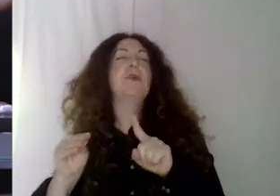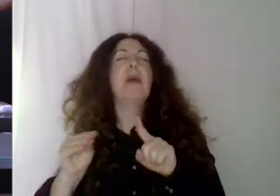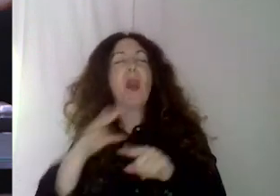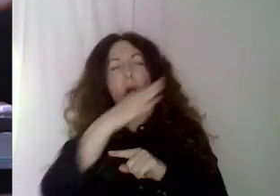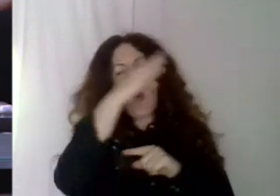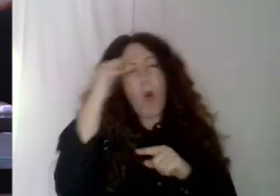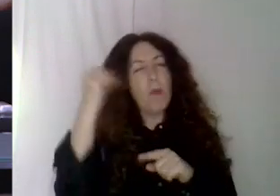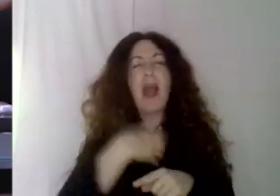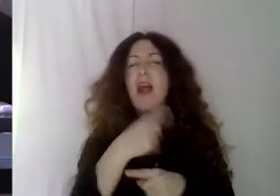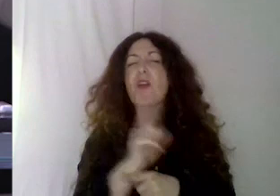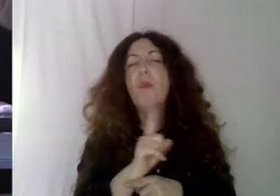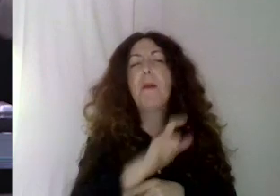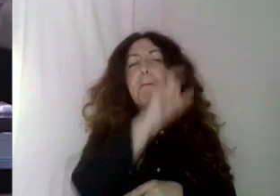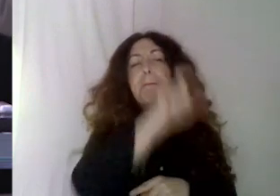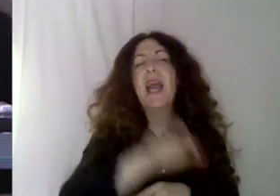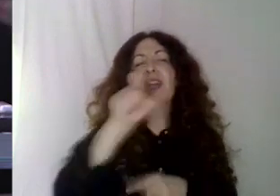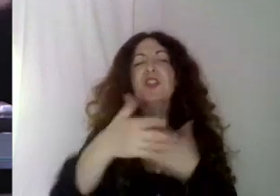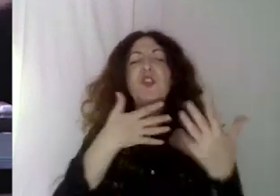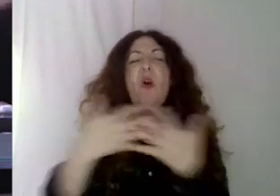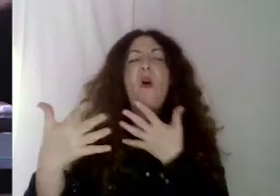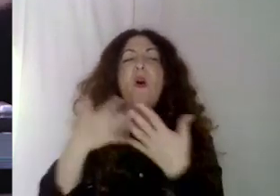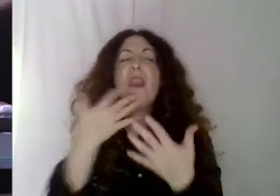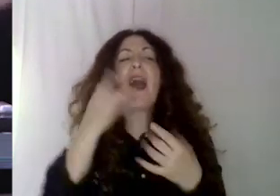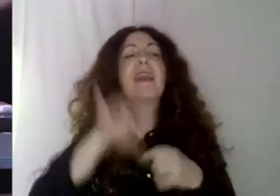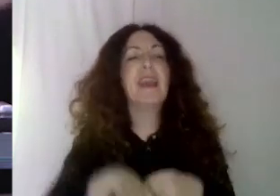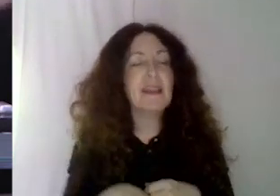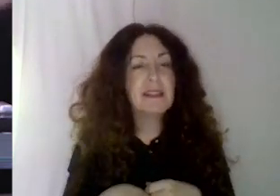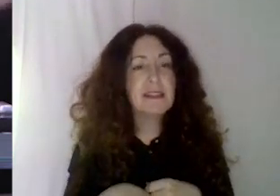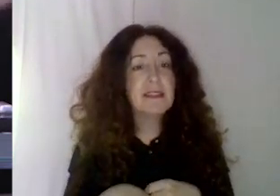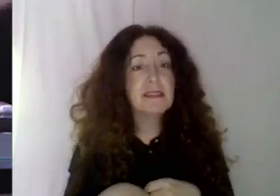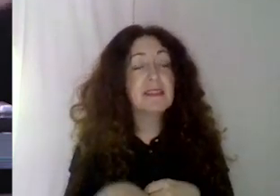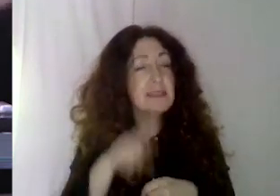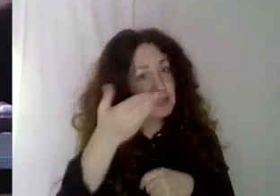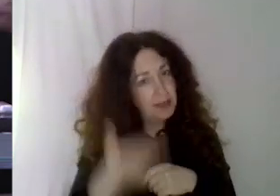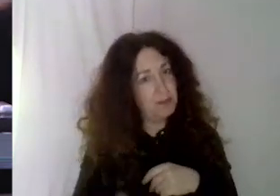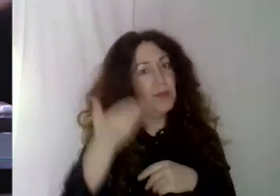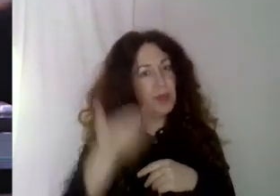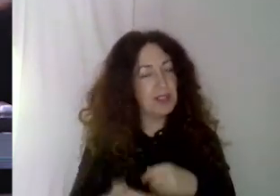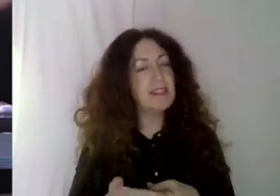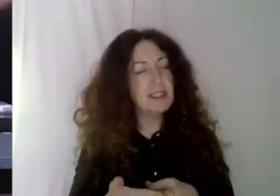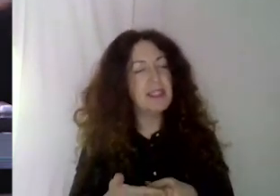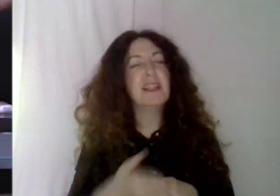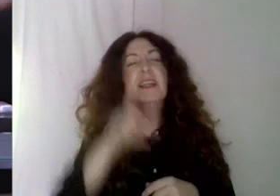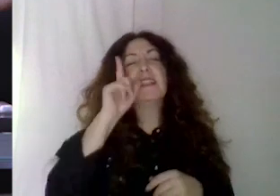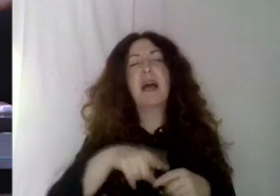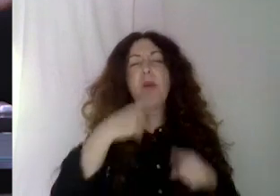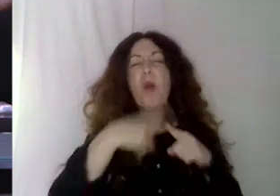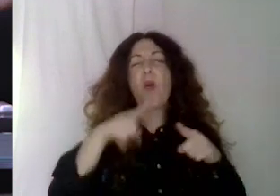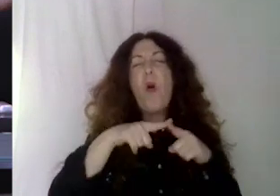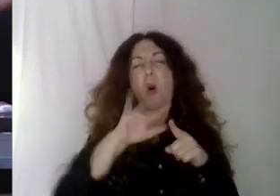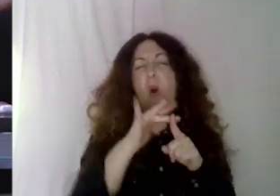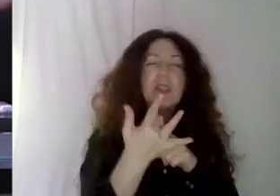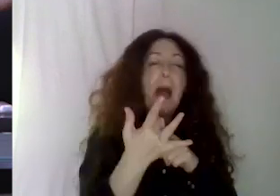propia, pero es un plus importantísimo y que no podemos, ¿verdad?, desconsiderar en modo alguno